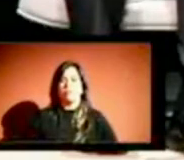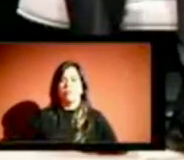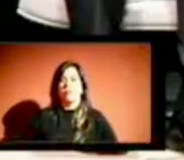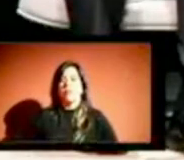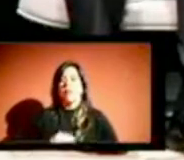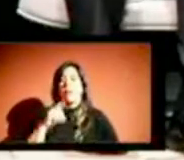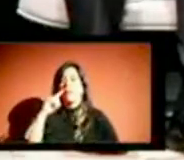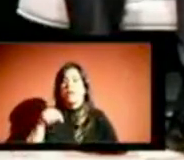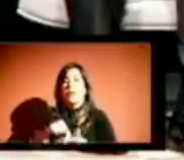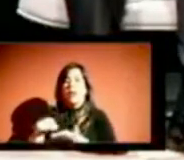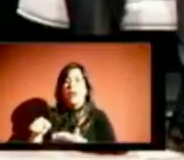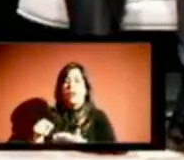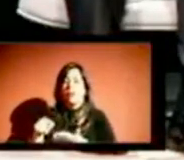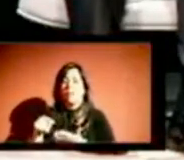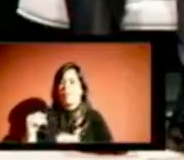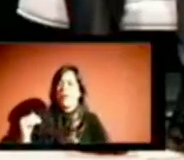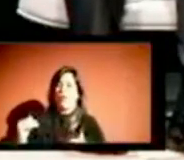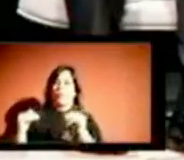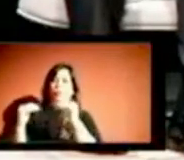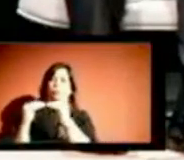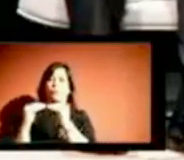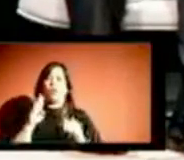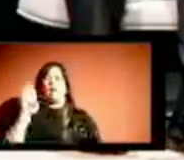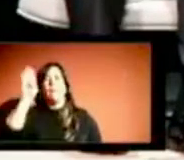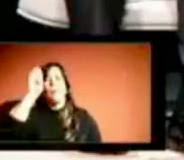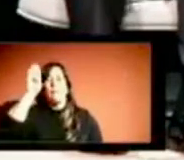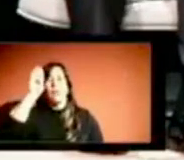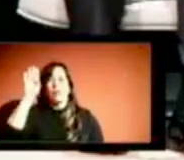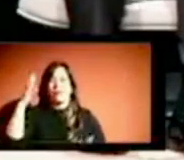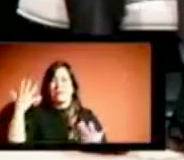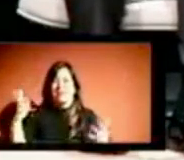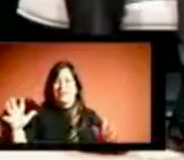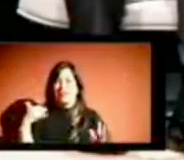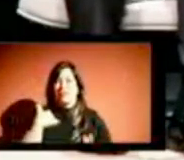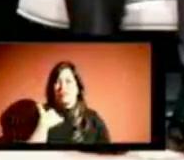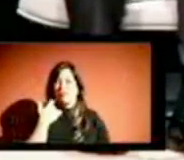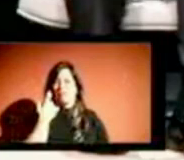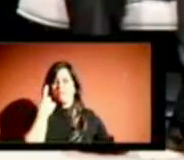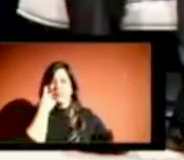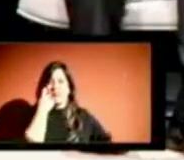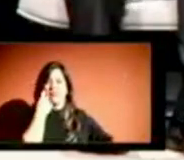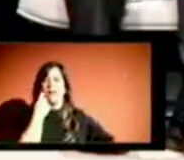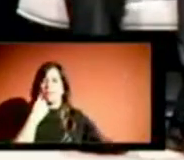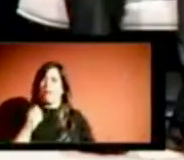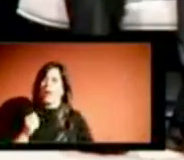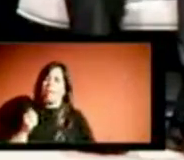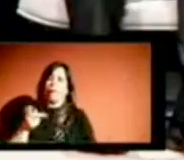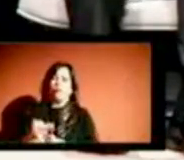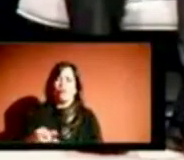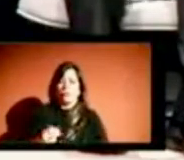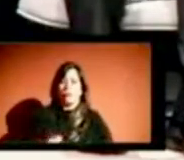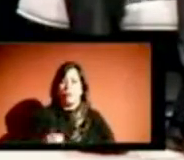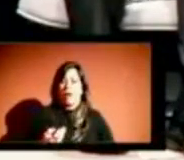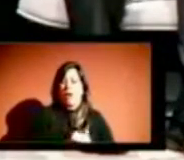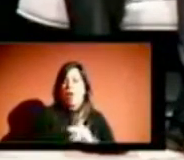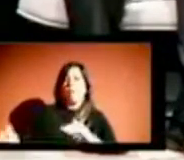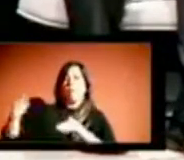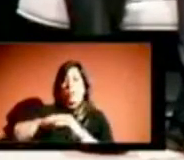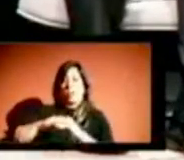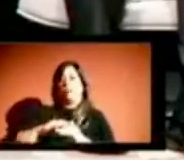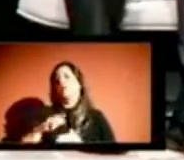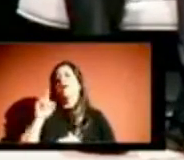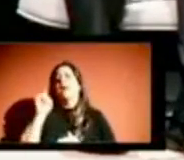la compensación o al salario que tienen los bomberos, que yo acabo de autorizar un alza. O sea, deben